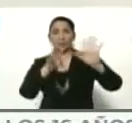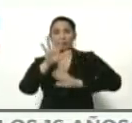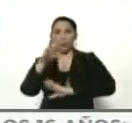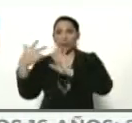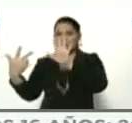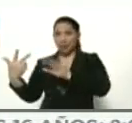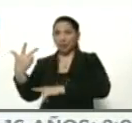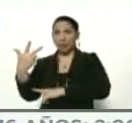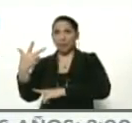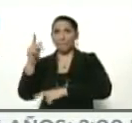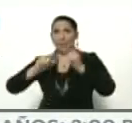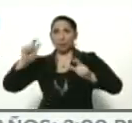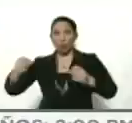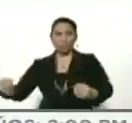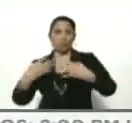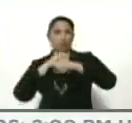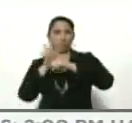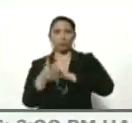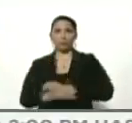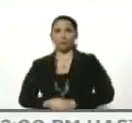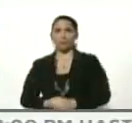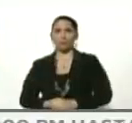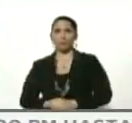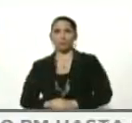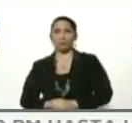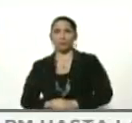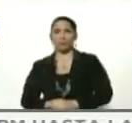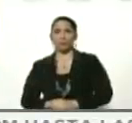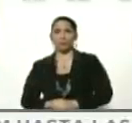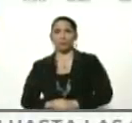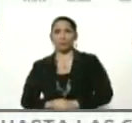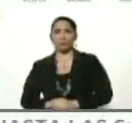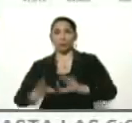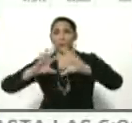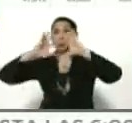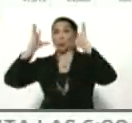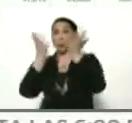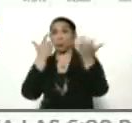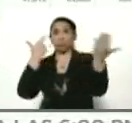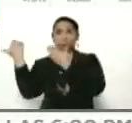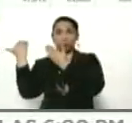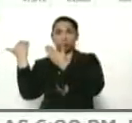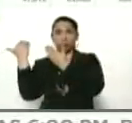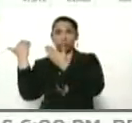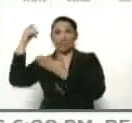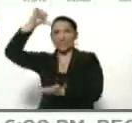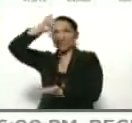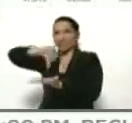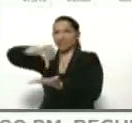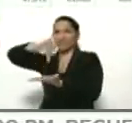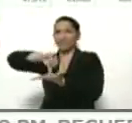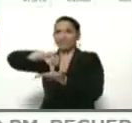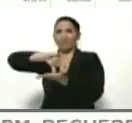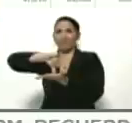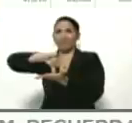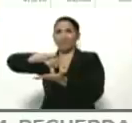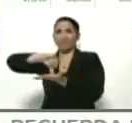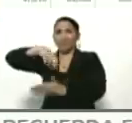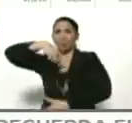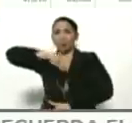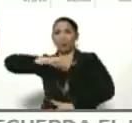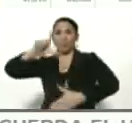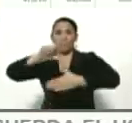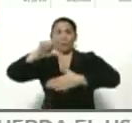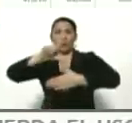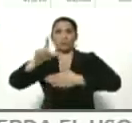5,391,753 personas con COVID-19 a nivel mundial. El epicentro en nuestro